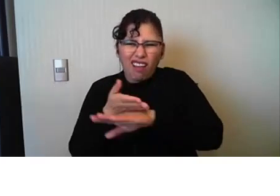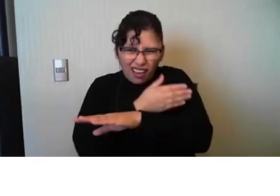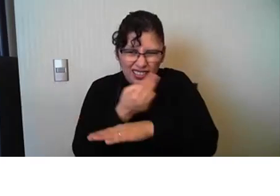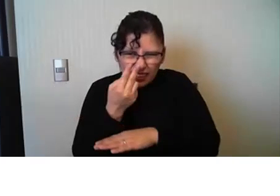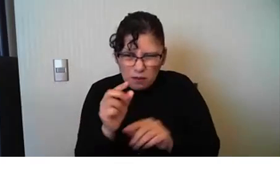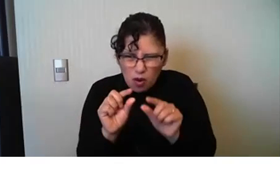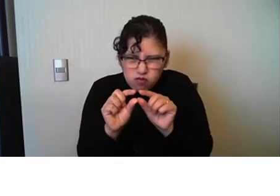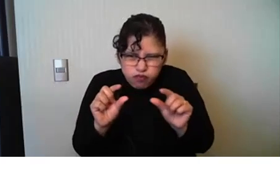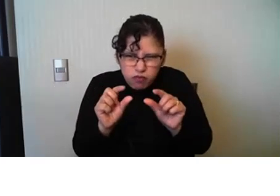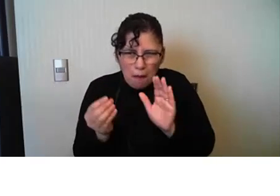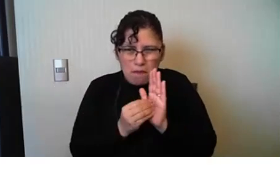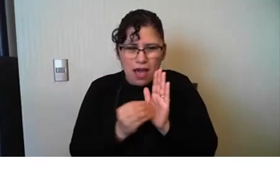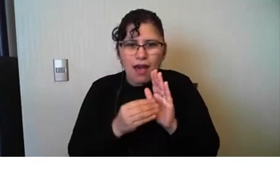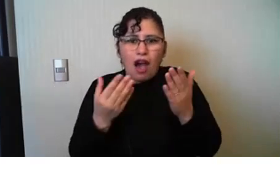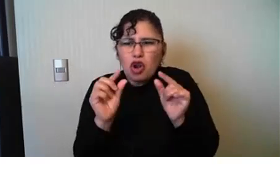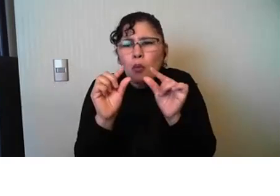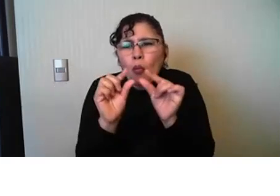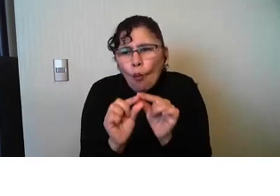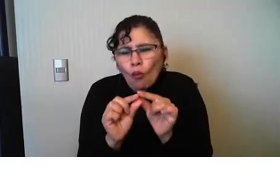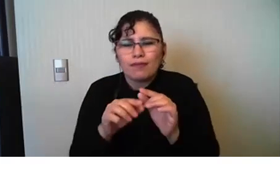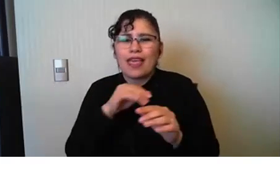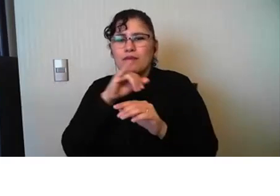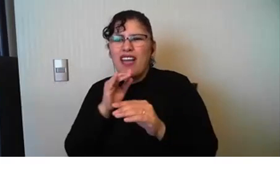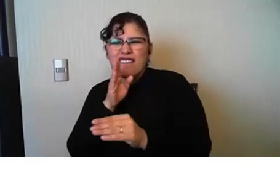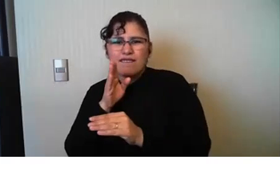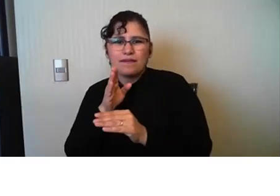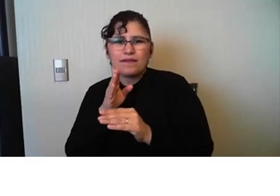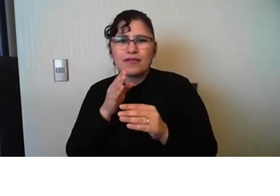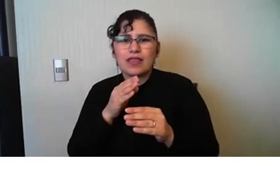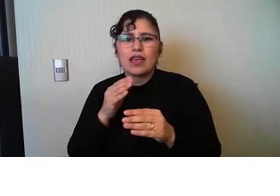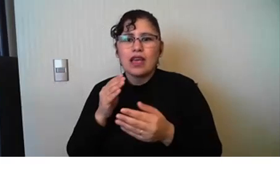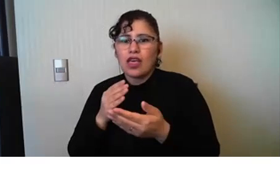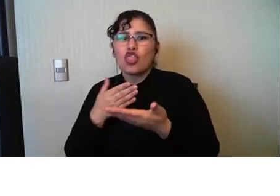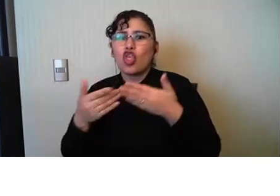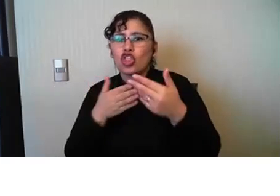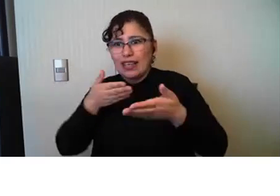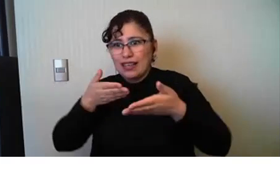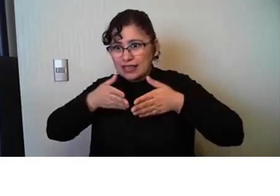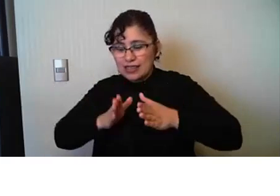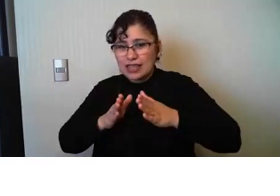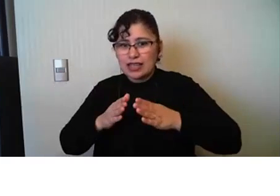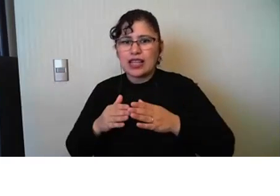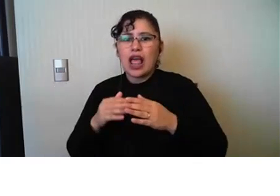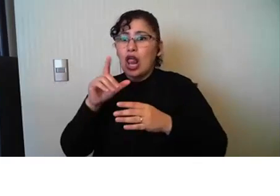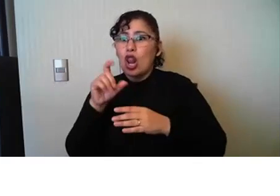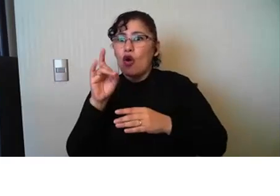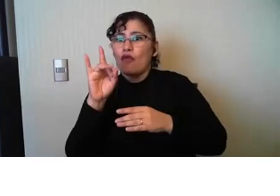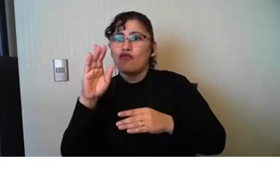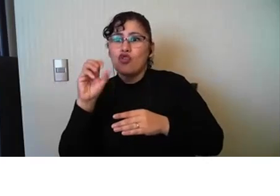parte de él hasta el cuerpo mamilar, pero venía desde el lóbulo temporal, desde el